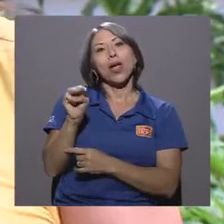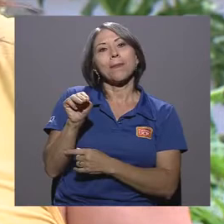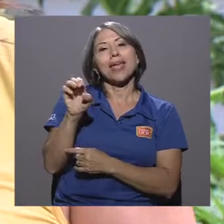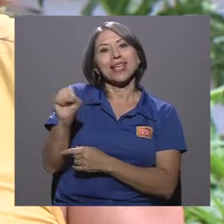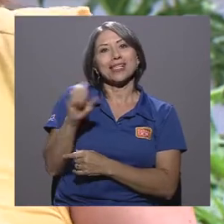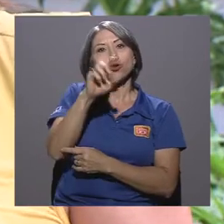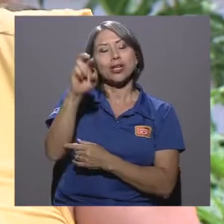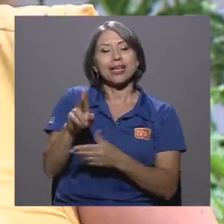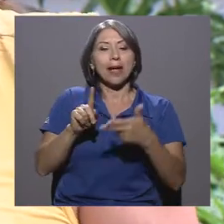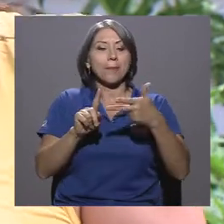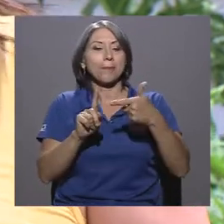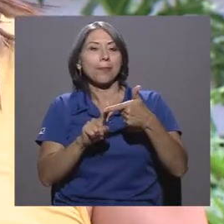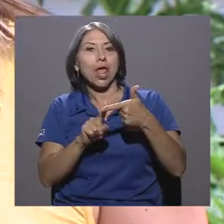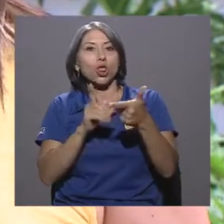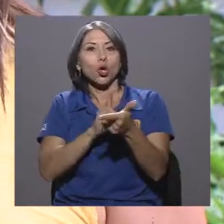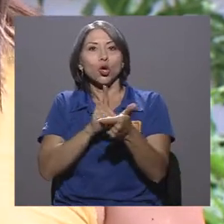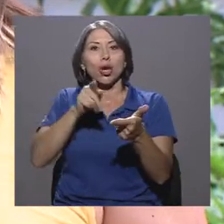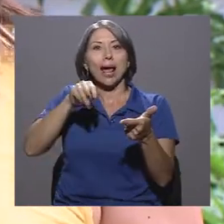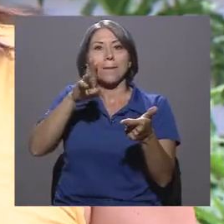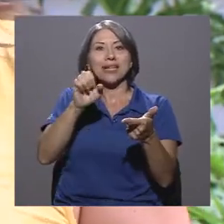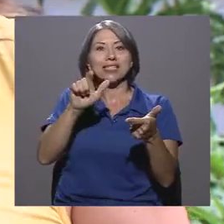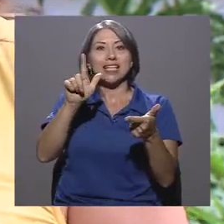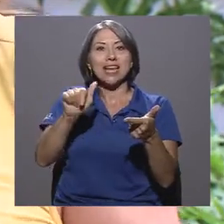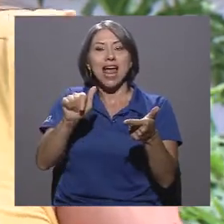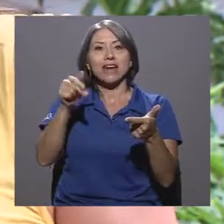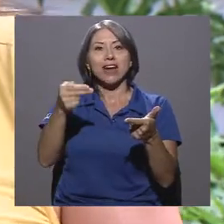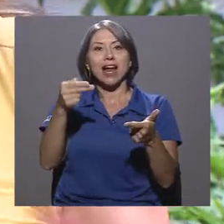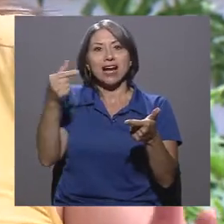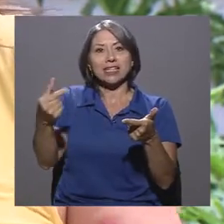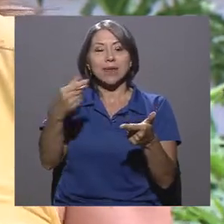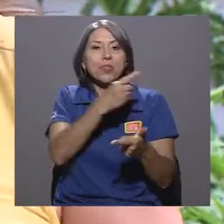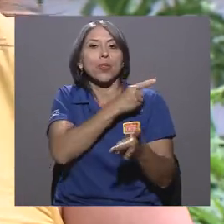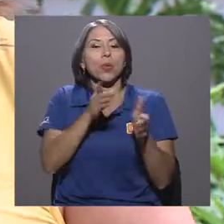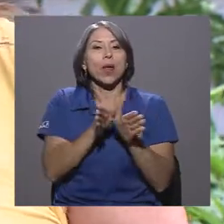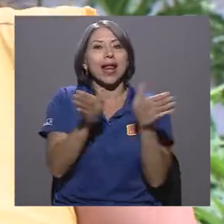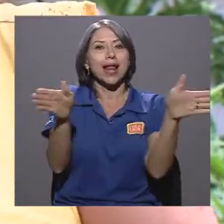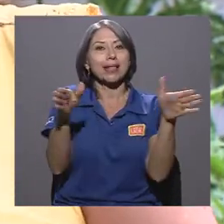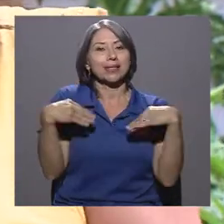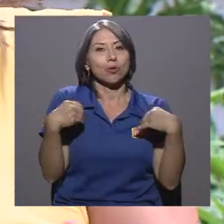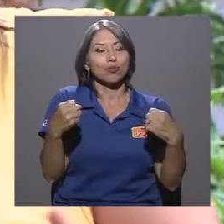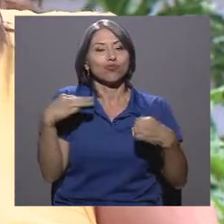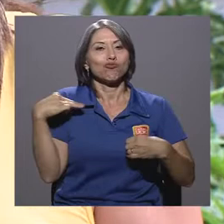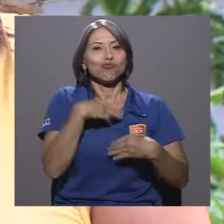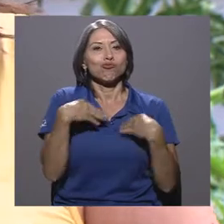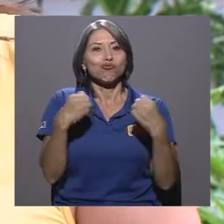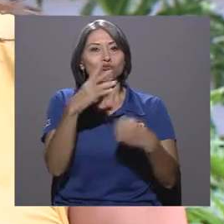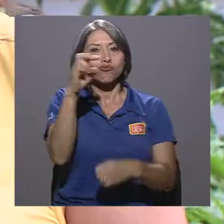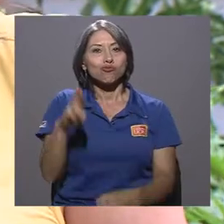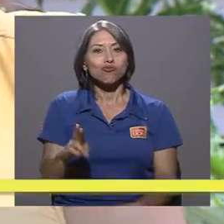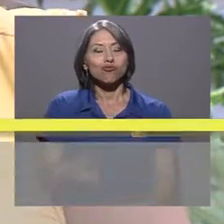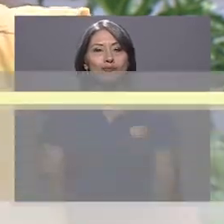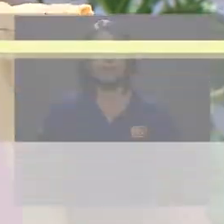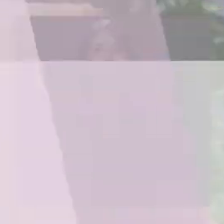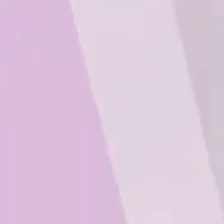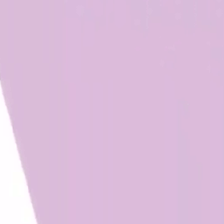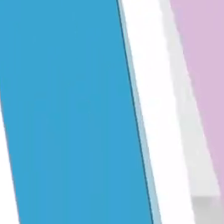doctora Priscila Herrera García, que es la directora general de salud del Ministerio de Salud de Costa Rica. Veamos.